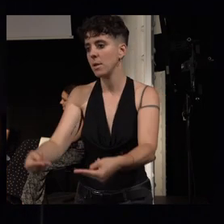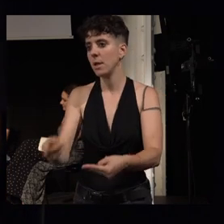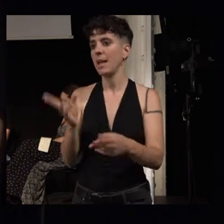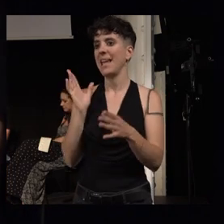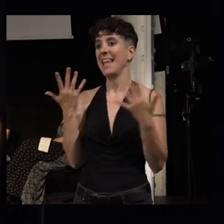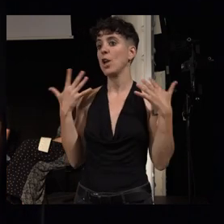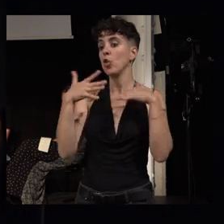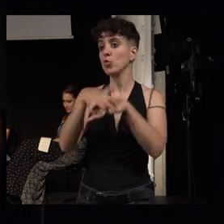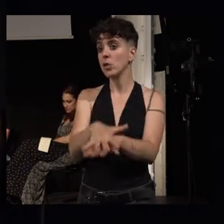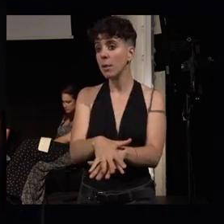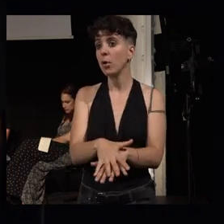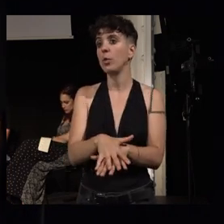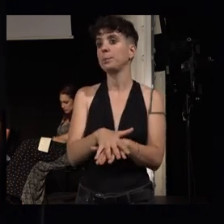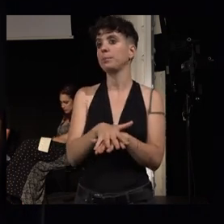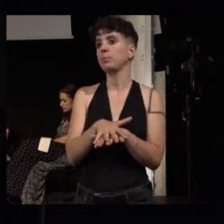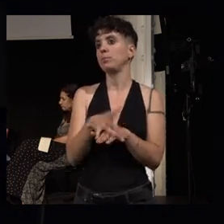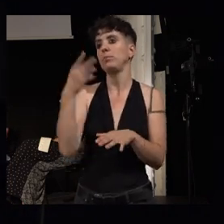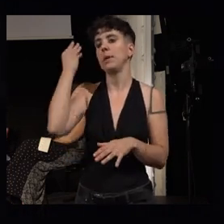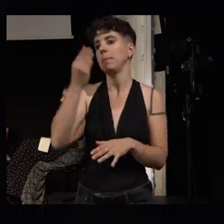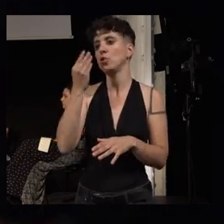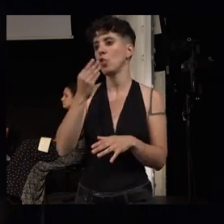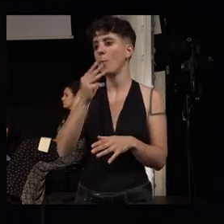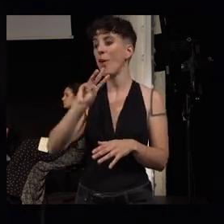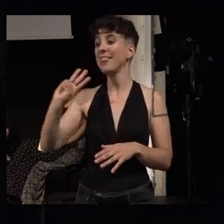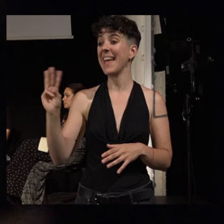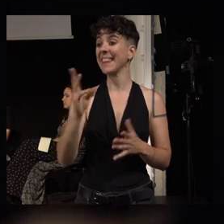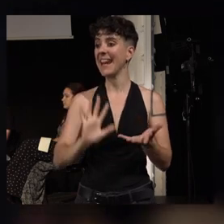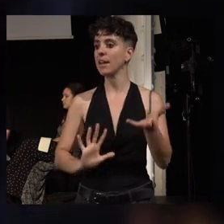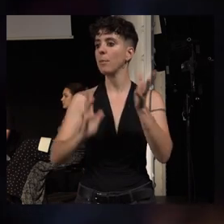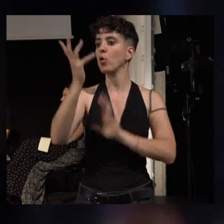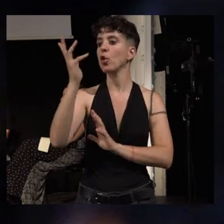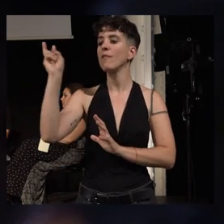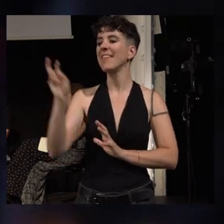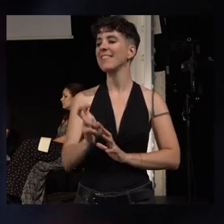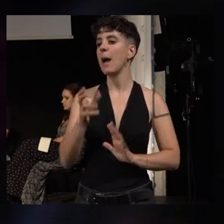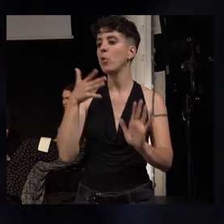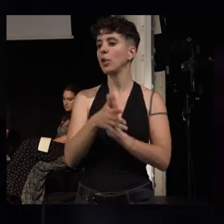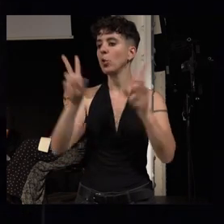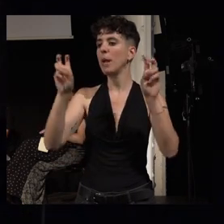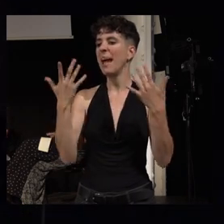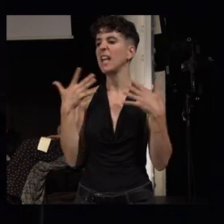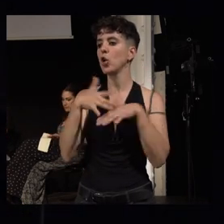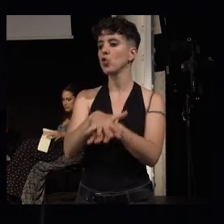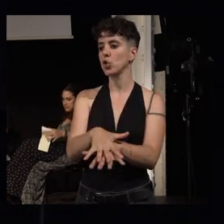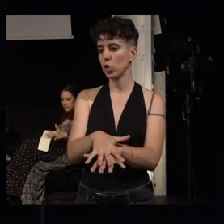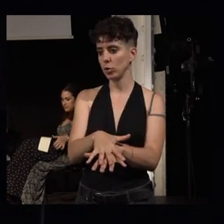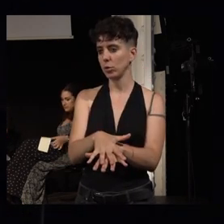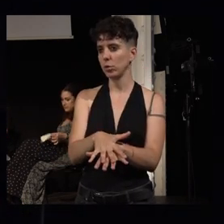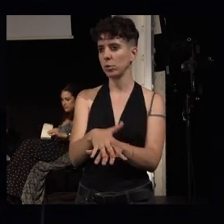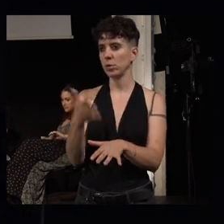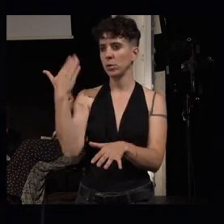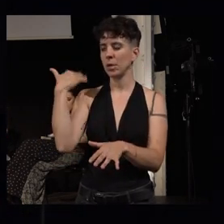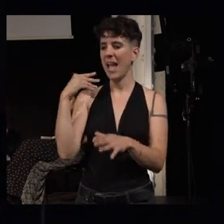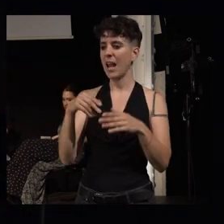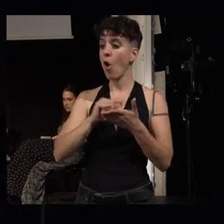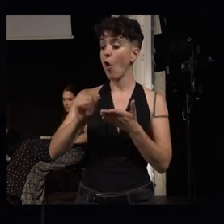inclusivo. Y creo que la tercera revolución vendrá por este tema de la inclusión, ¿no? Llegaba una usuaria a